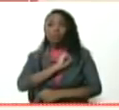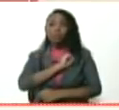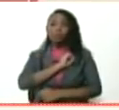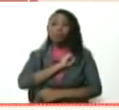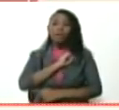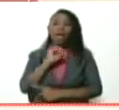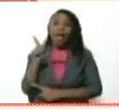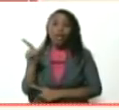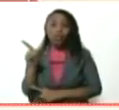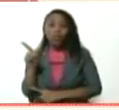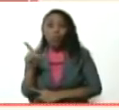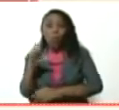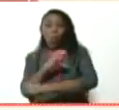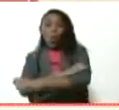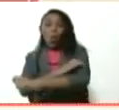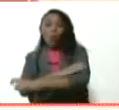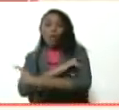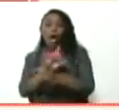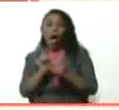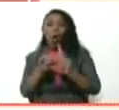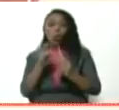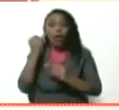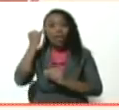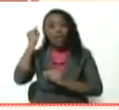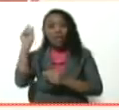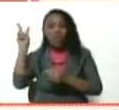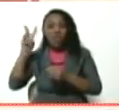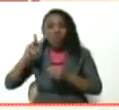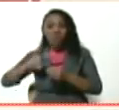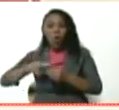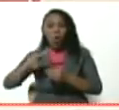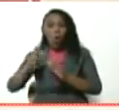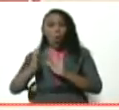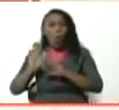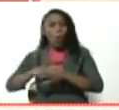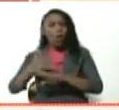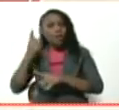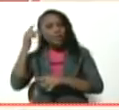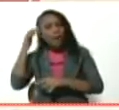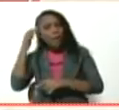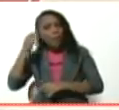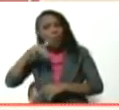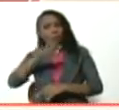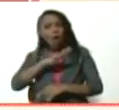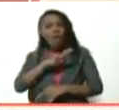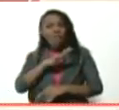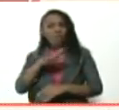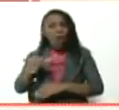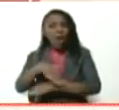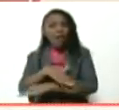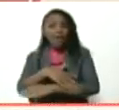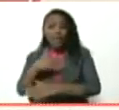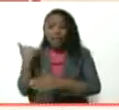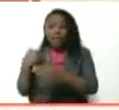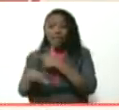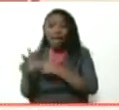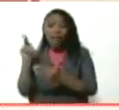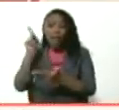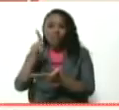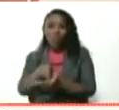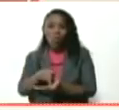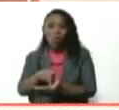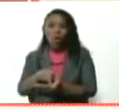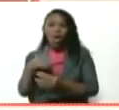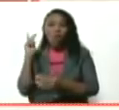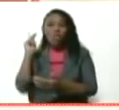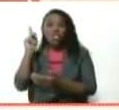aterra a los que tienen alguna idea violenta, porque saben que el pueblo en la calle, cuando sale, llega, y